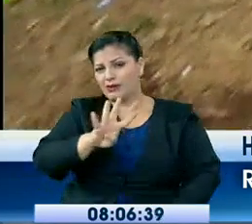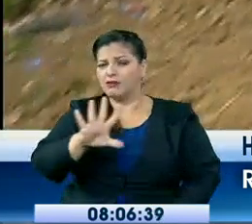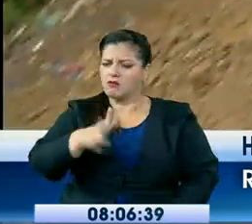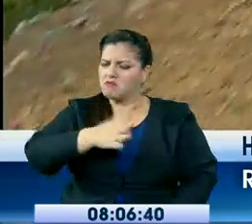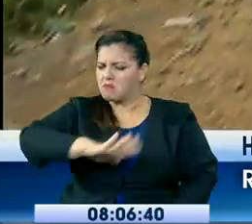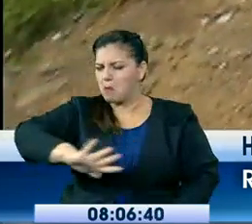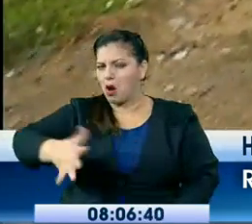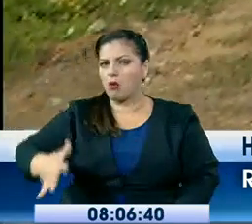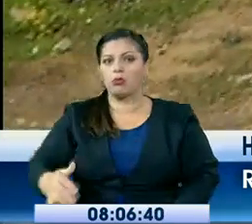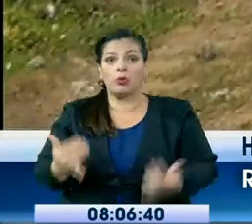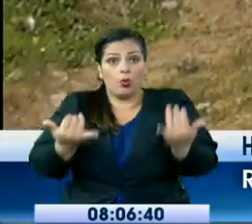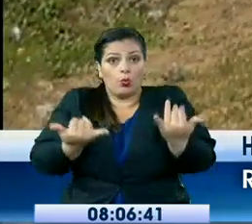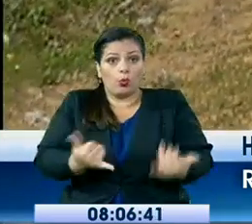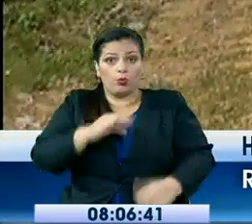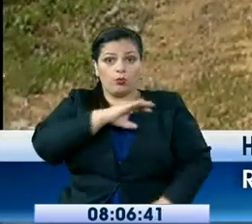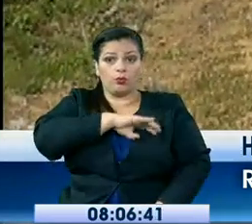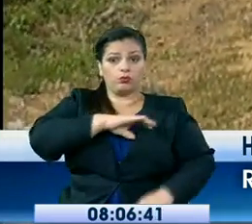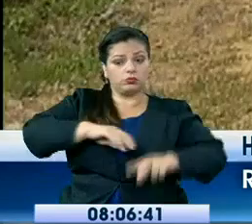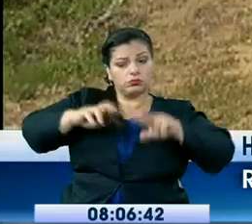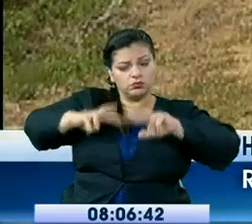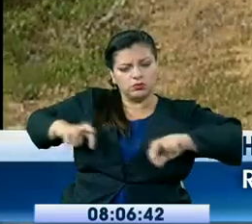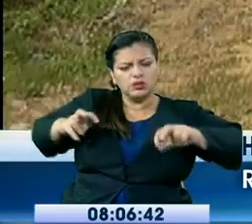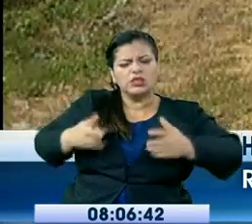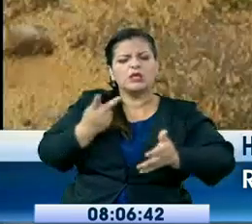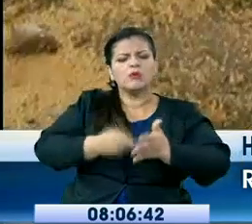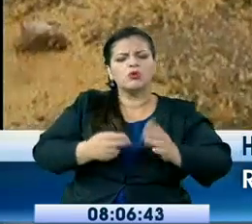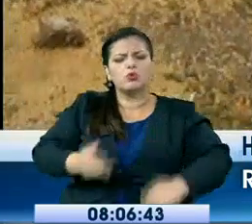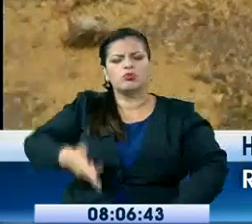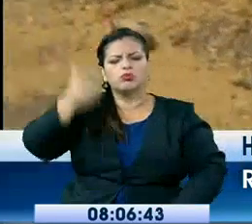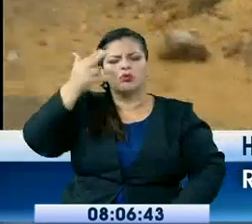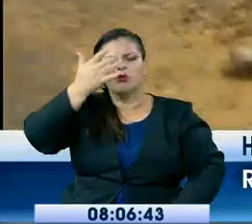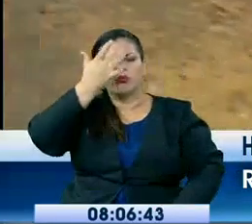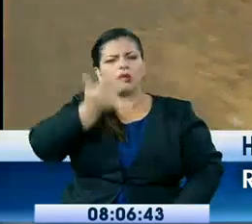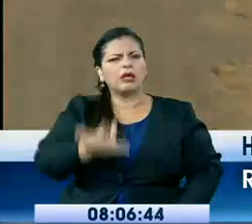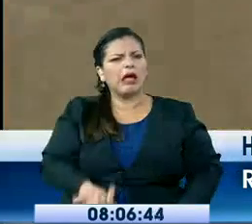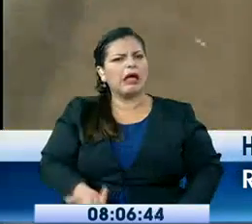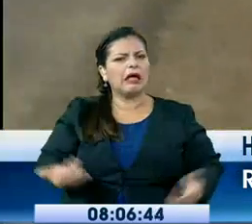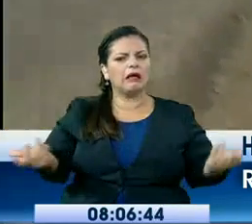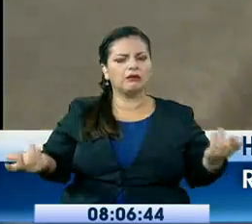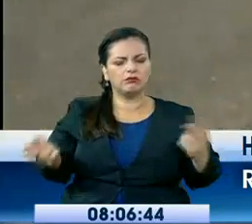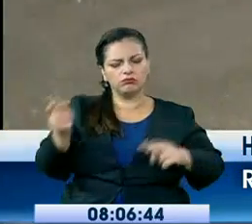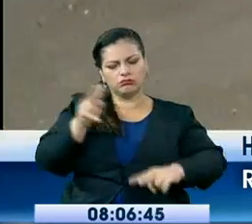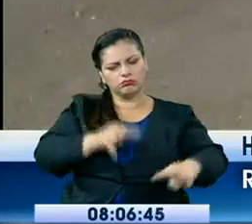investiga las causas de ese crimen que sorprendió a los habitantes y conductores que